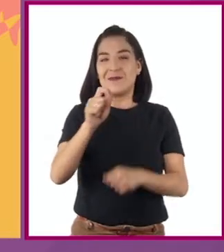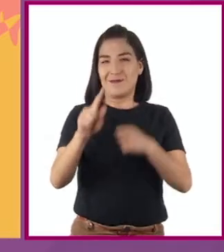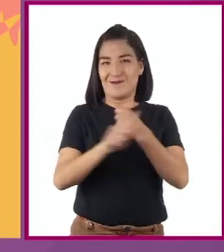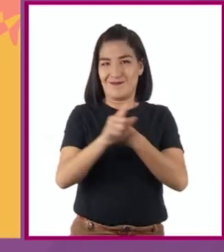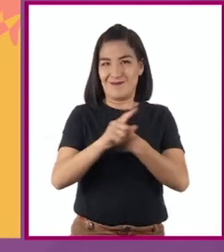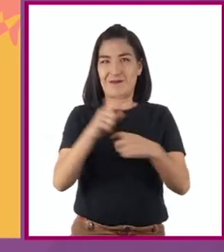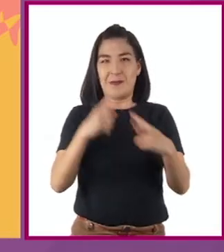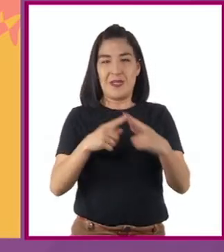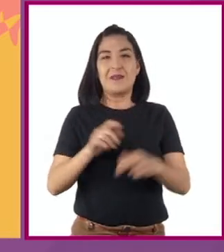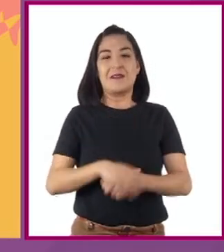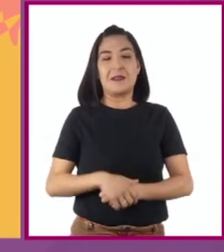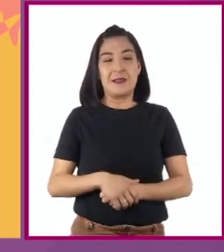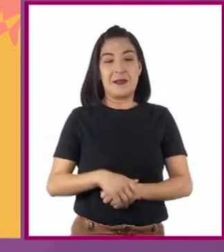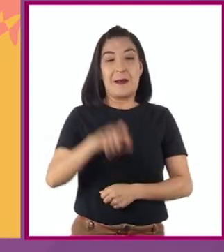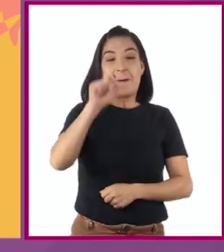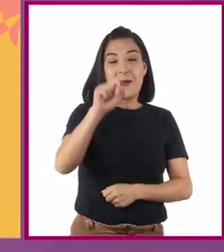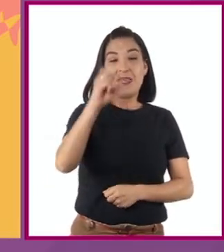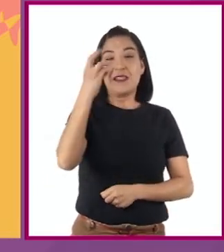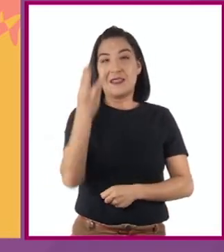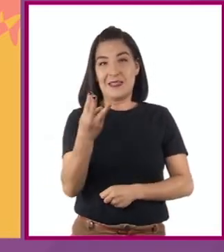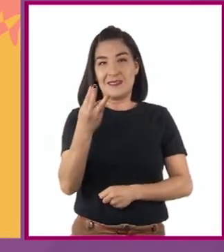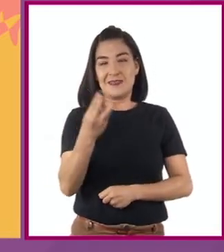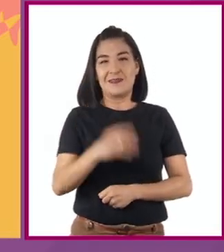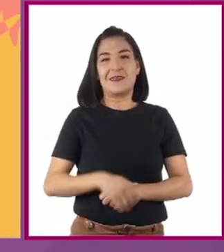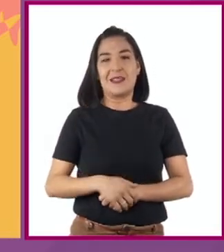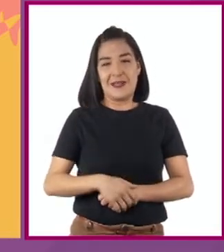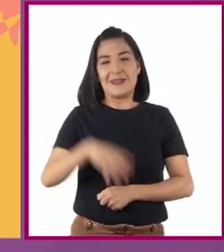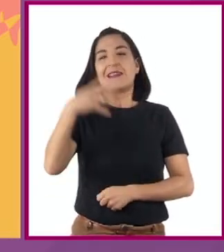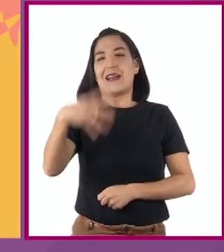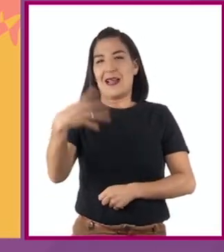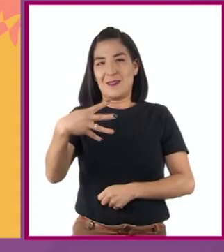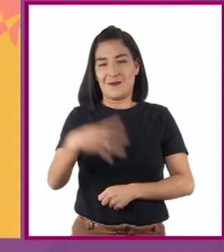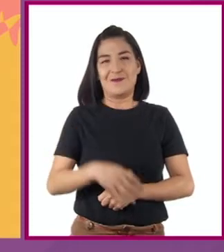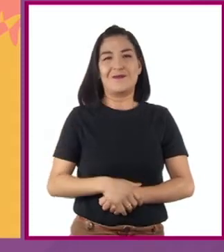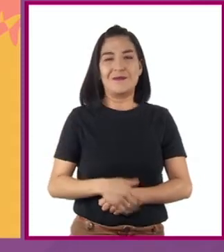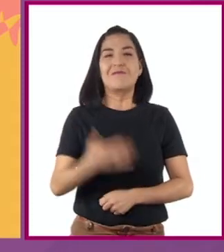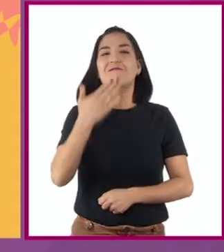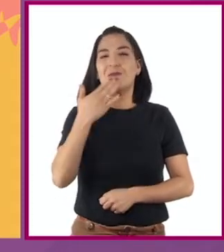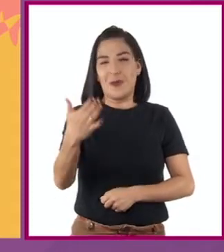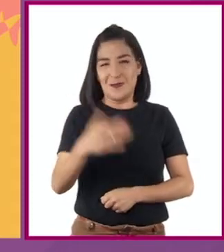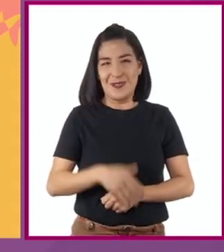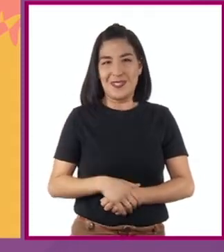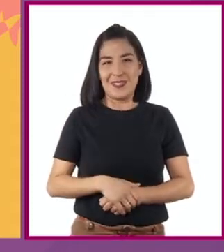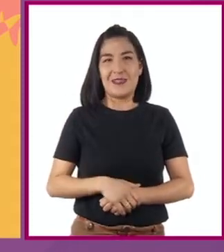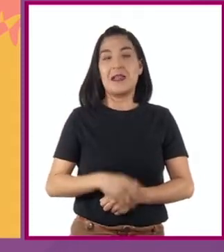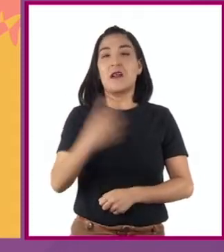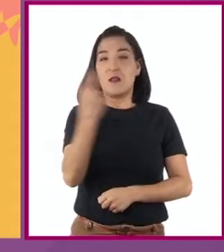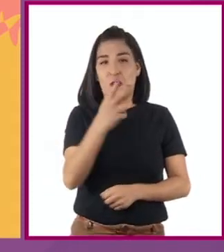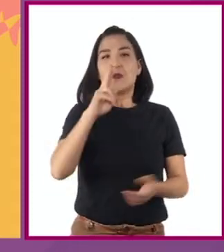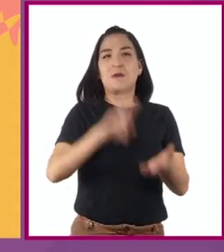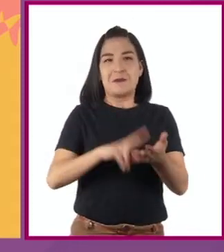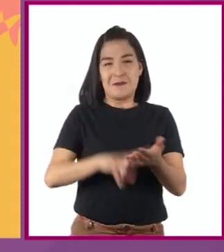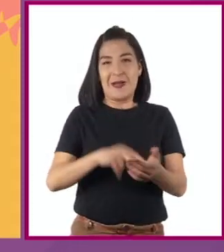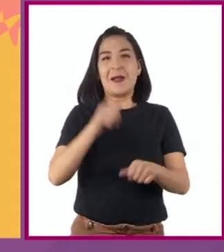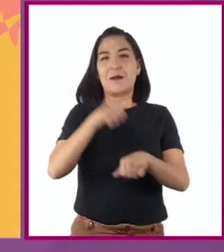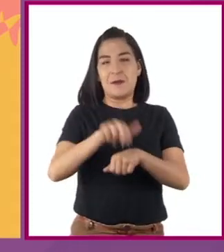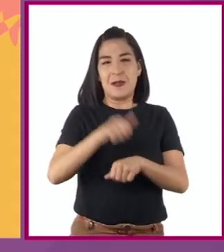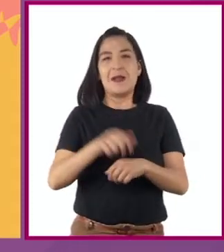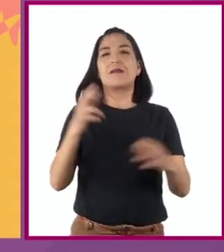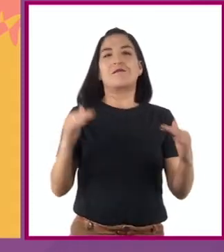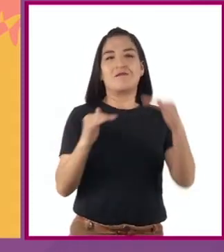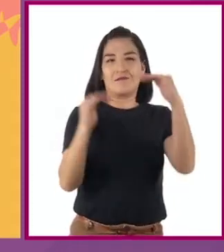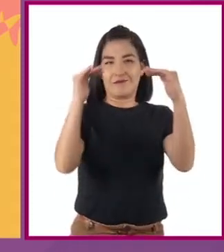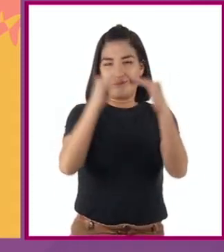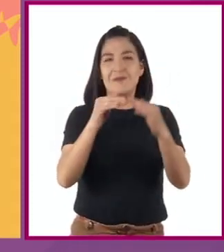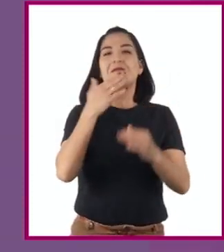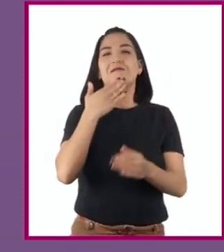problema son 23 y 14. Muy bien, Ambos valores hacen que las dos igualdades